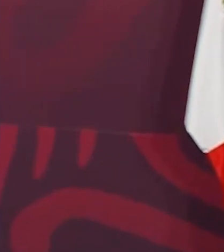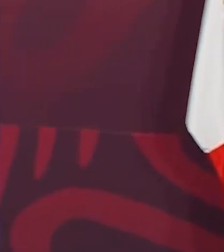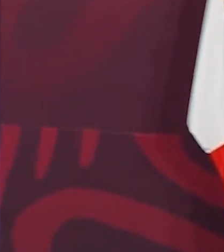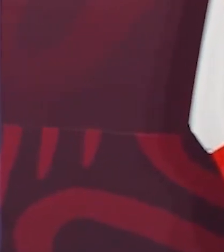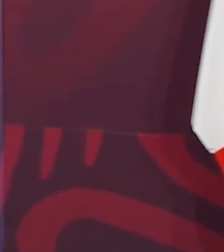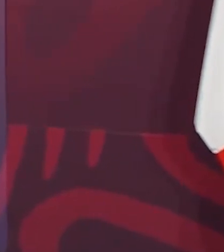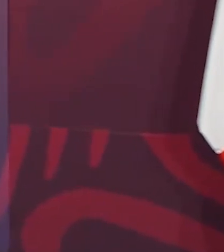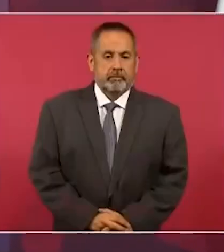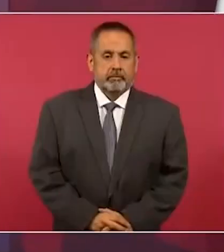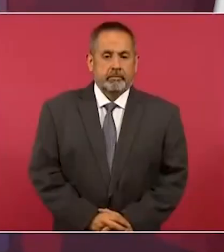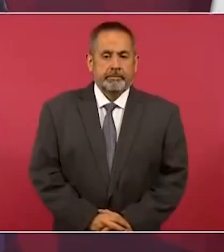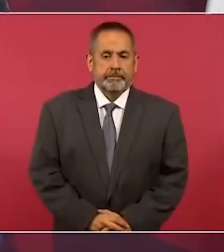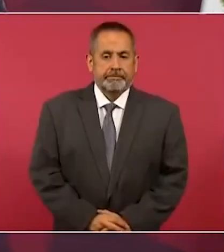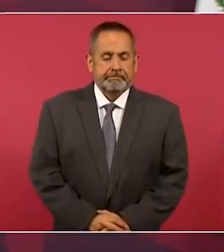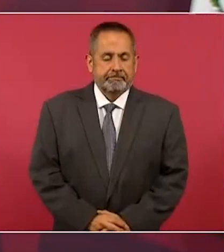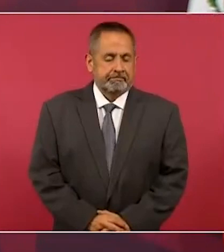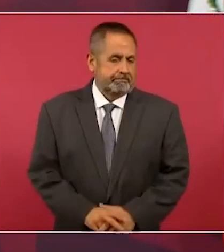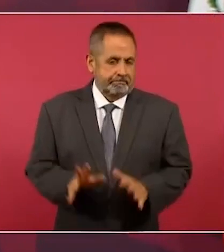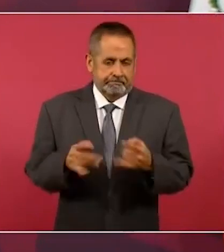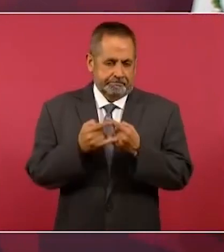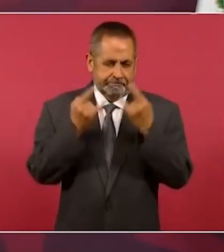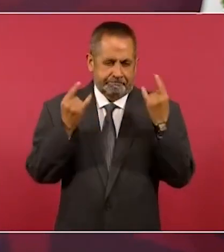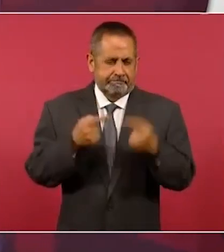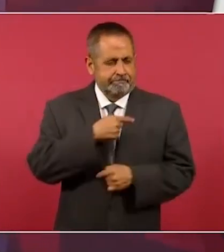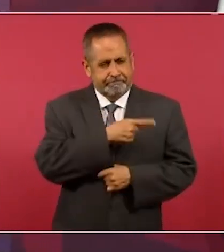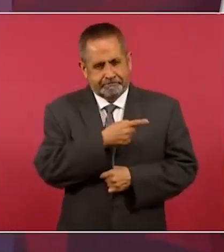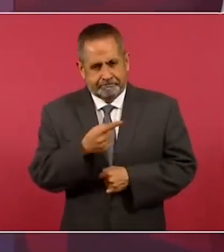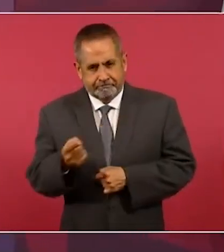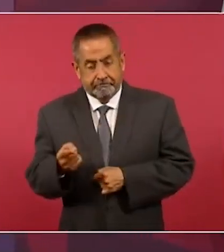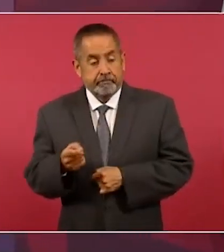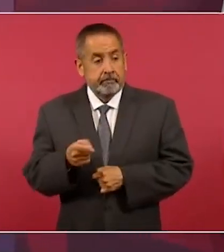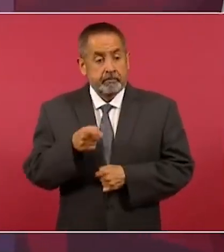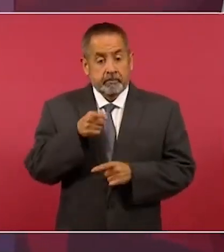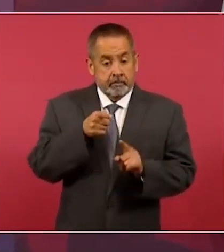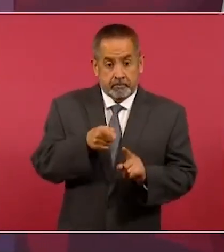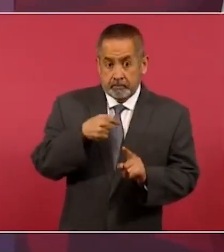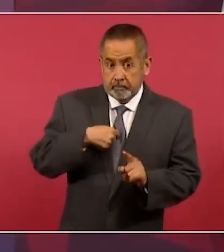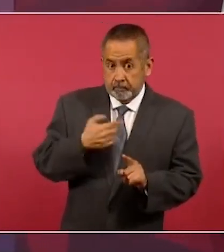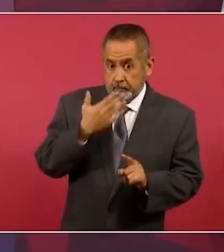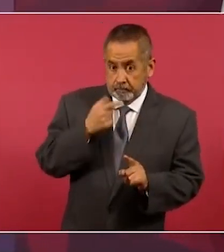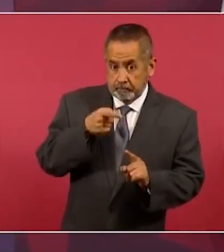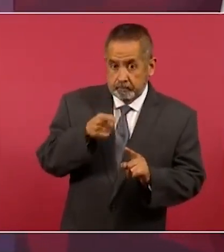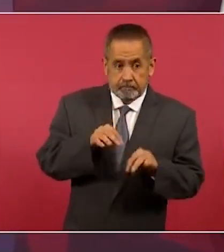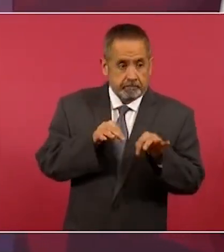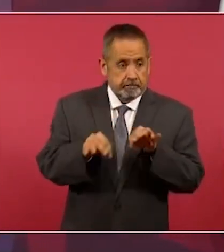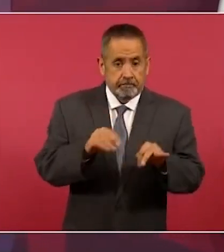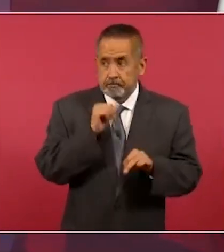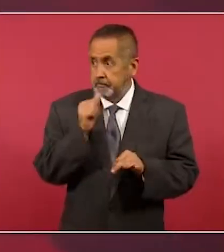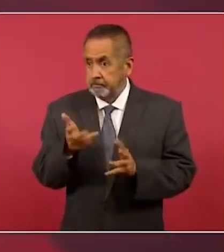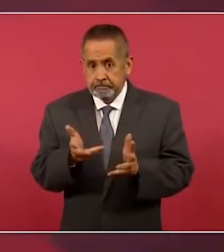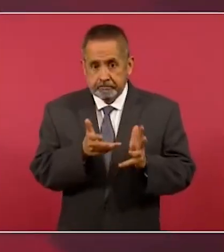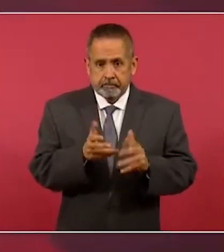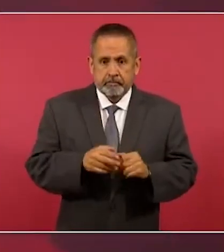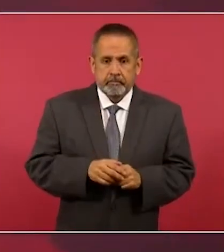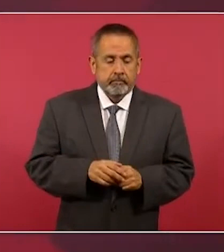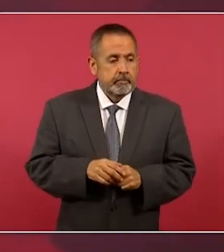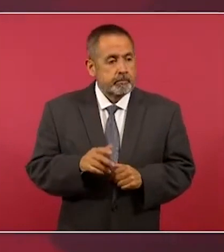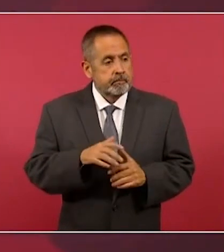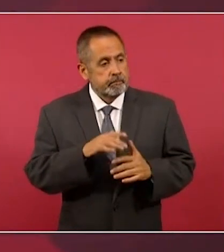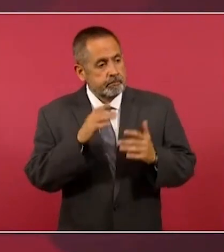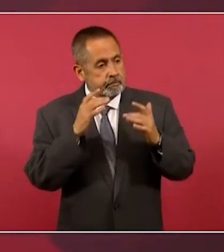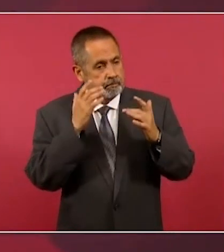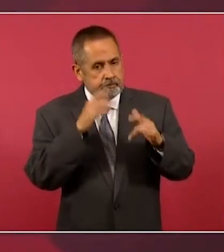Pero bueno, ese tiempo que no tuve trabajo, después de salir de